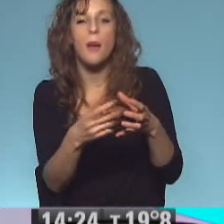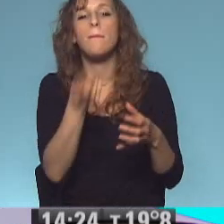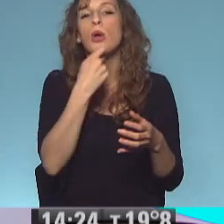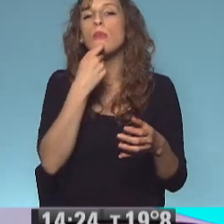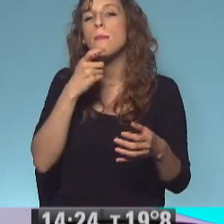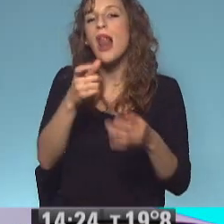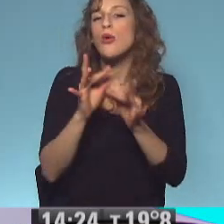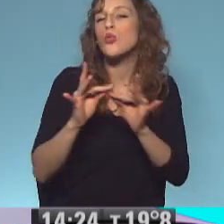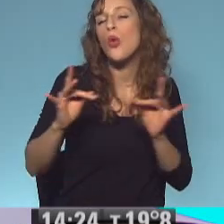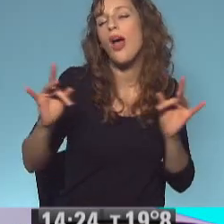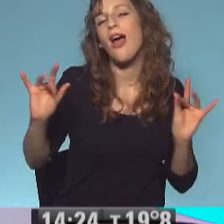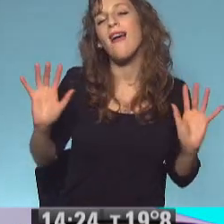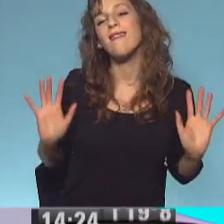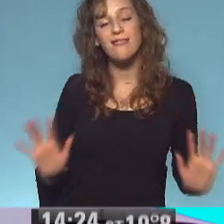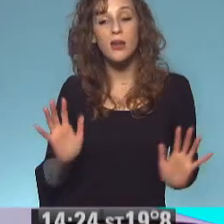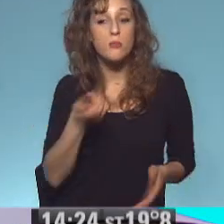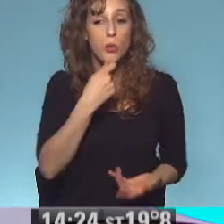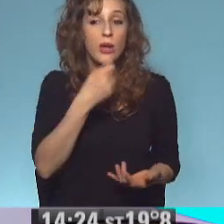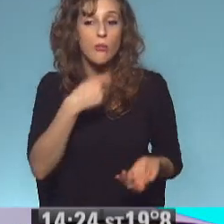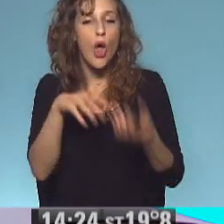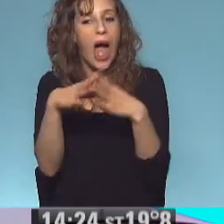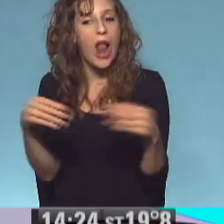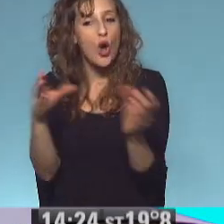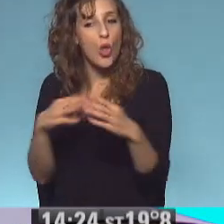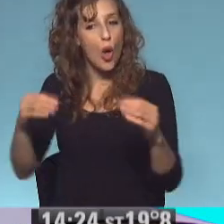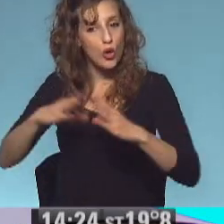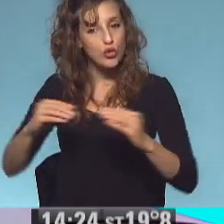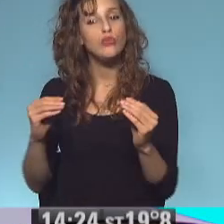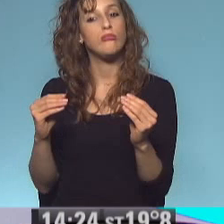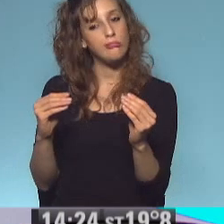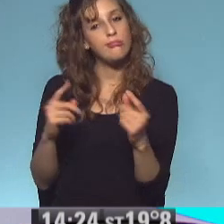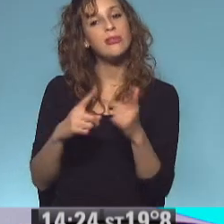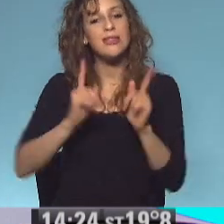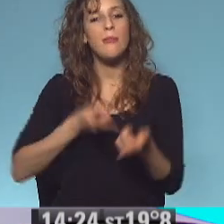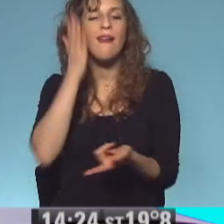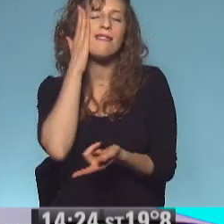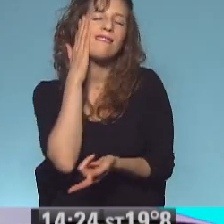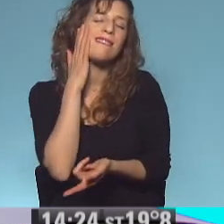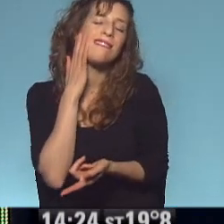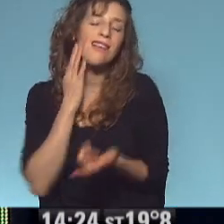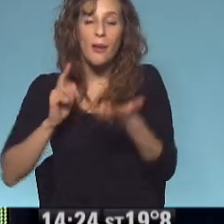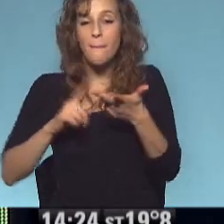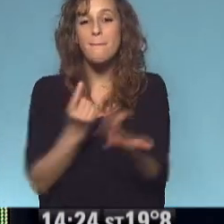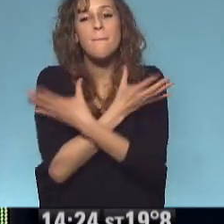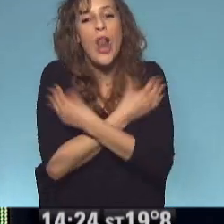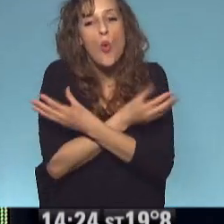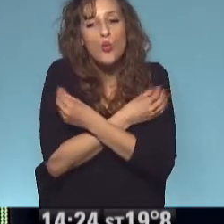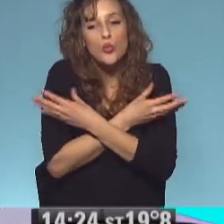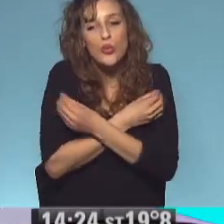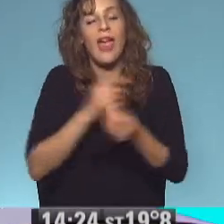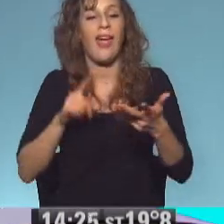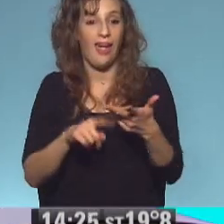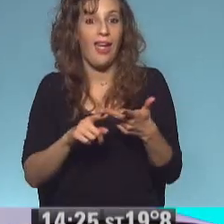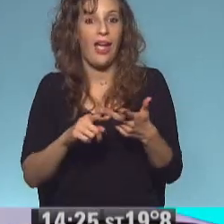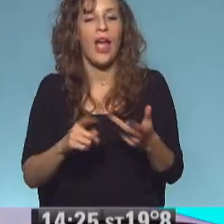suavecitas. ¿Cuáles son suavecitas? Algodón. Sí. Caricia. Peluche. Me gusta. Y